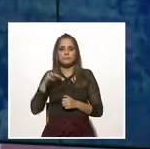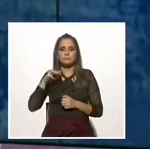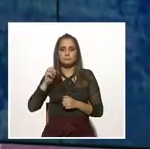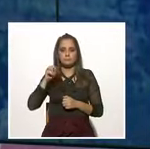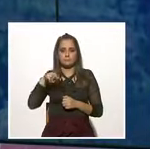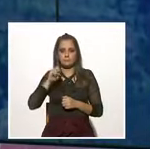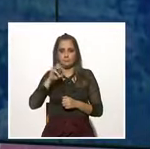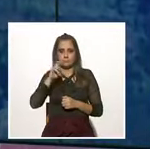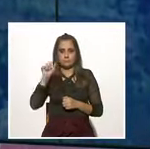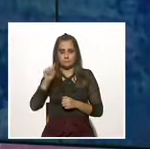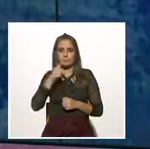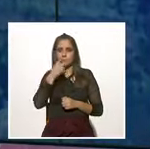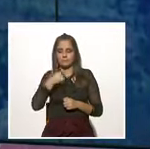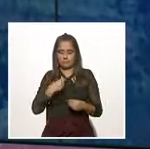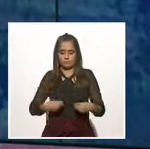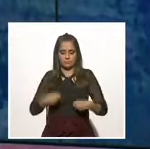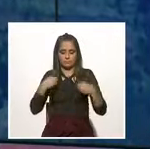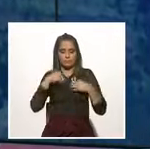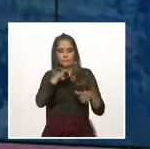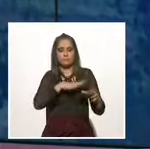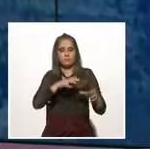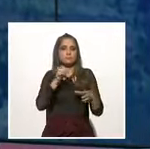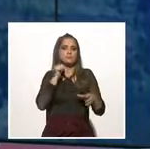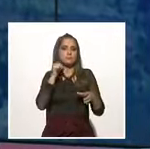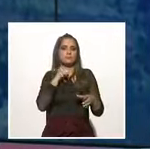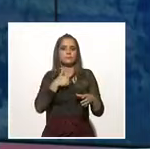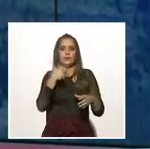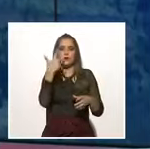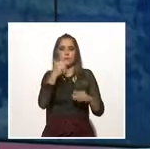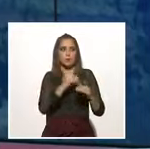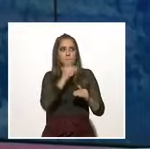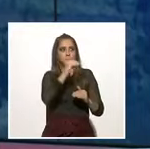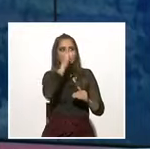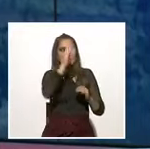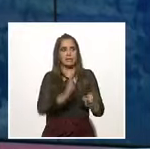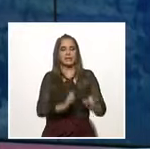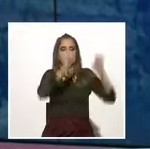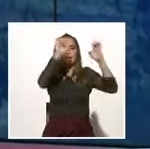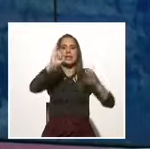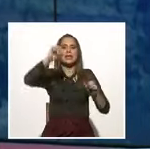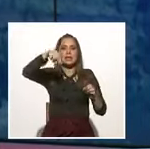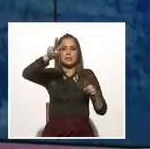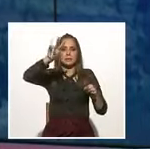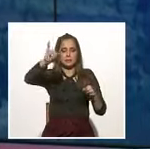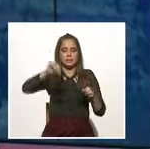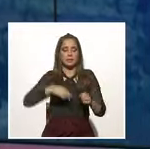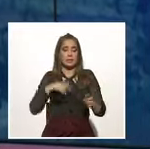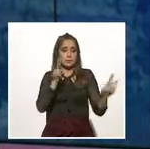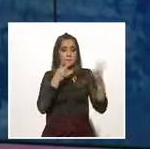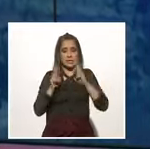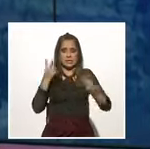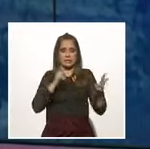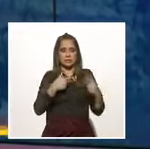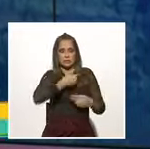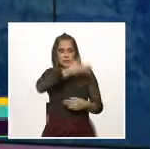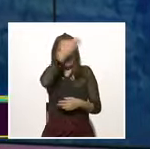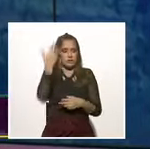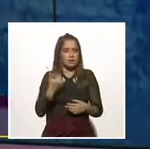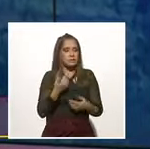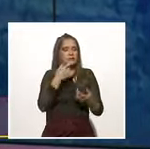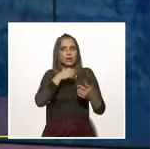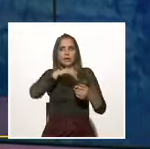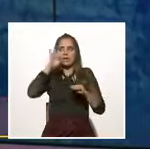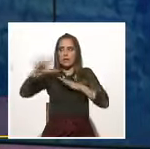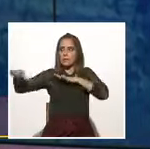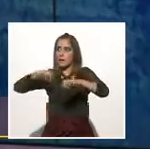Montserrat nos dice, vivo en Azcapotzalco en un octavo piso del INVI. Mis vecinos y yo no tenemos ni idea si debemos intentar bajar durante un temblor